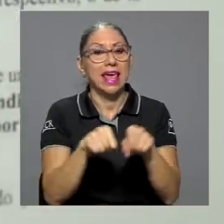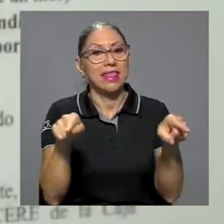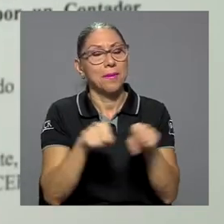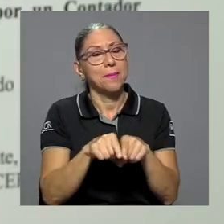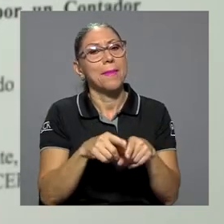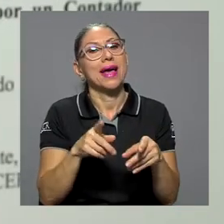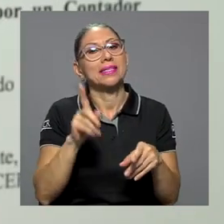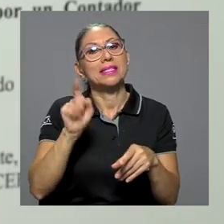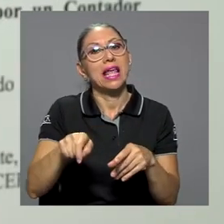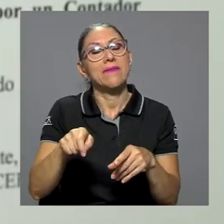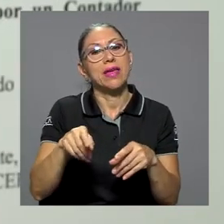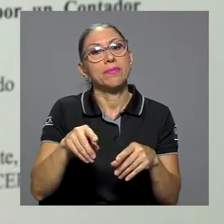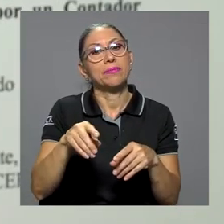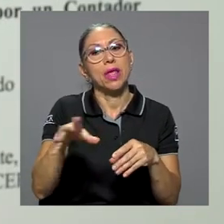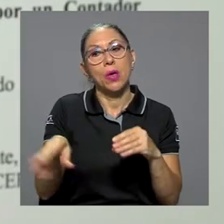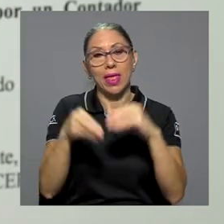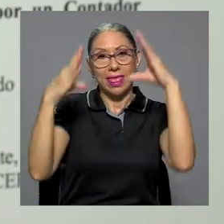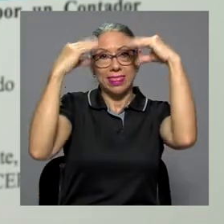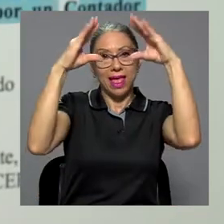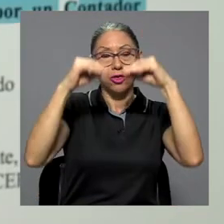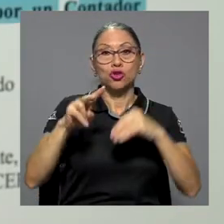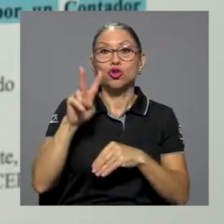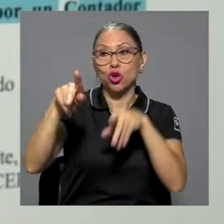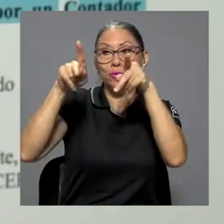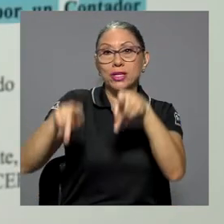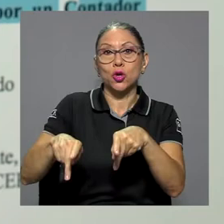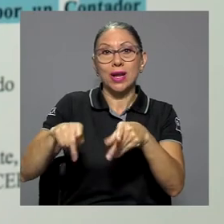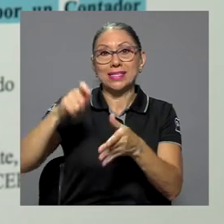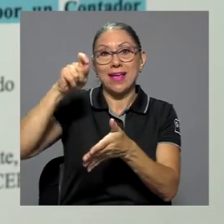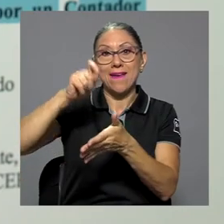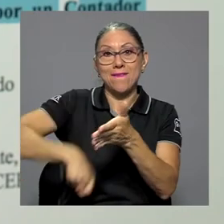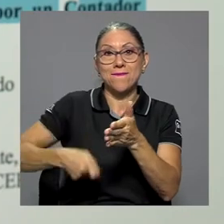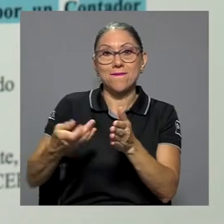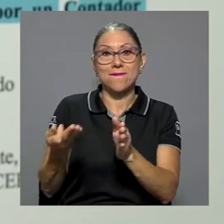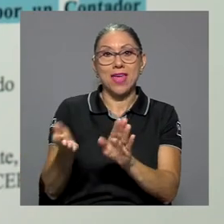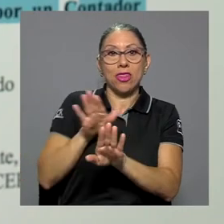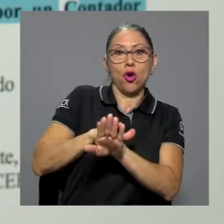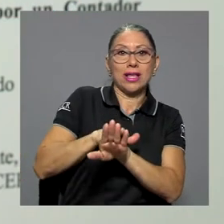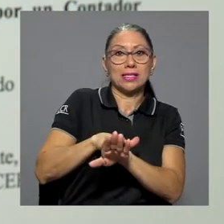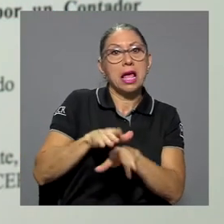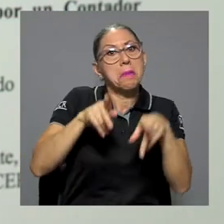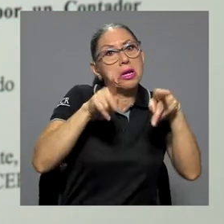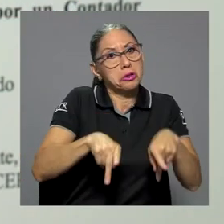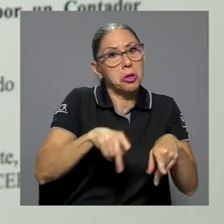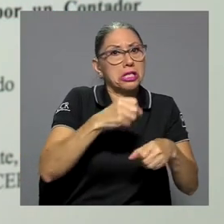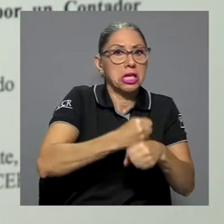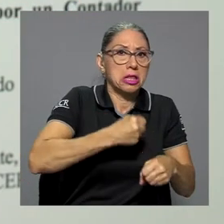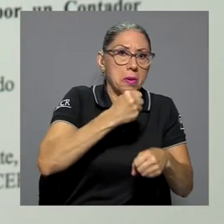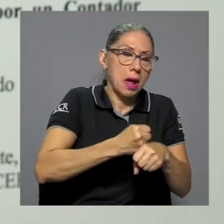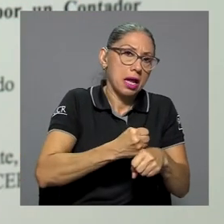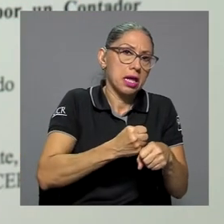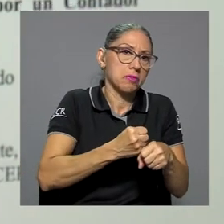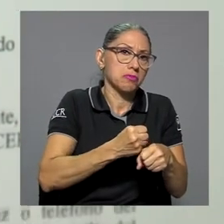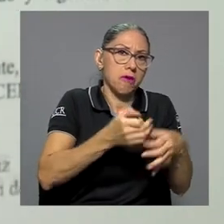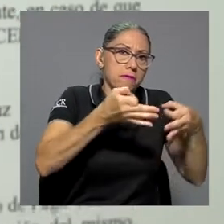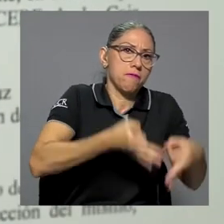deuda y además adicionar los datos de dos fiadores, que estos pueden ser asalariados o trabajadores